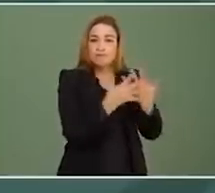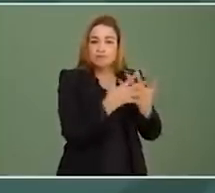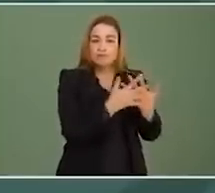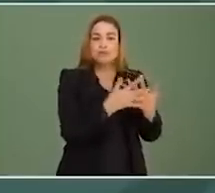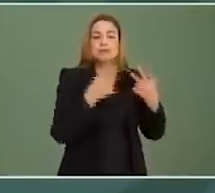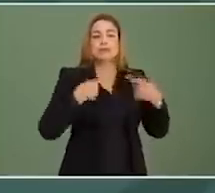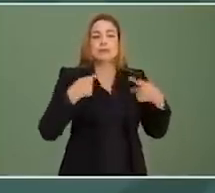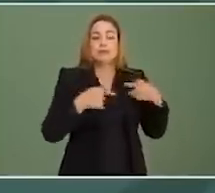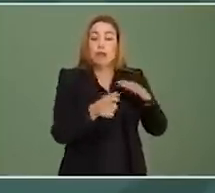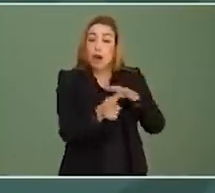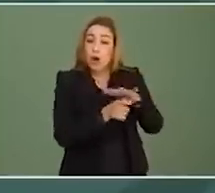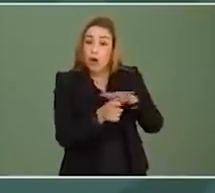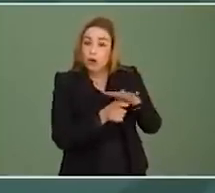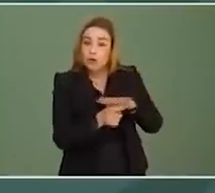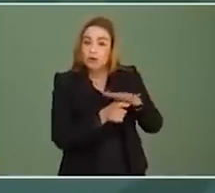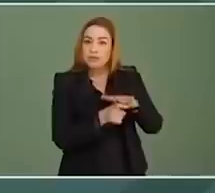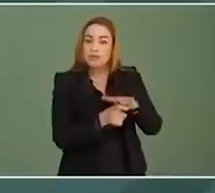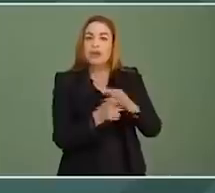deliberado